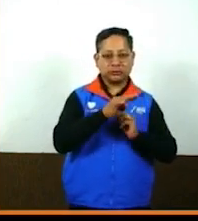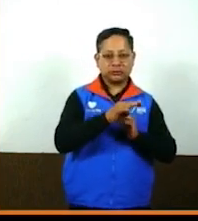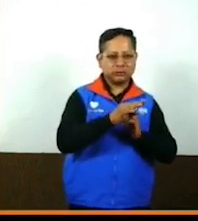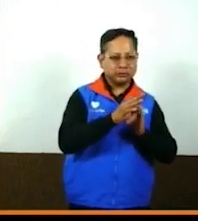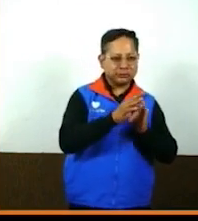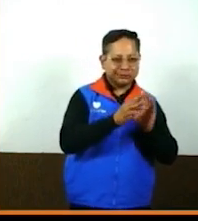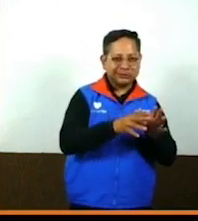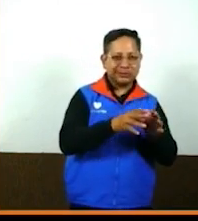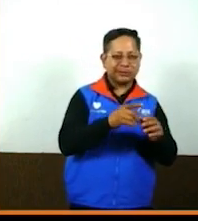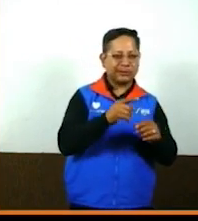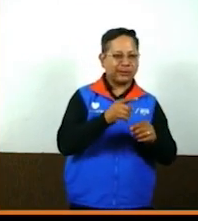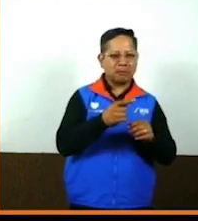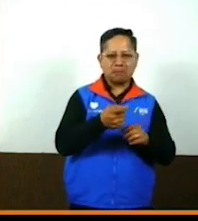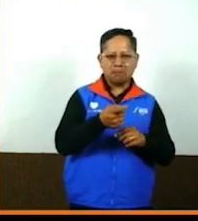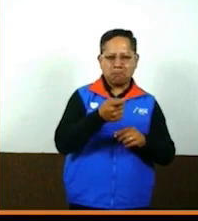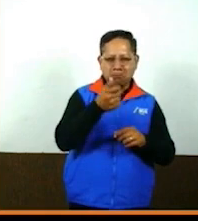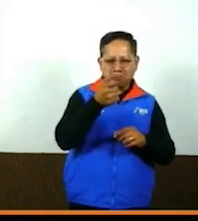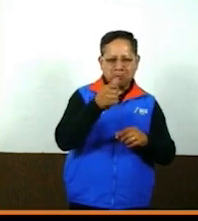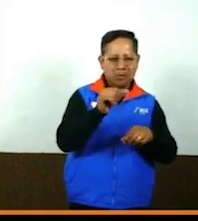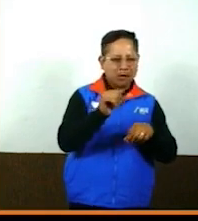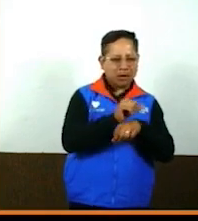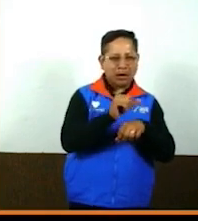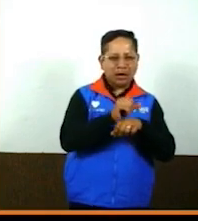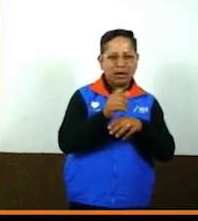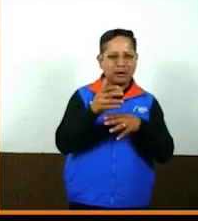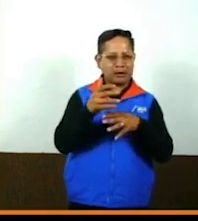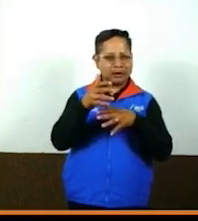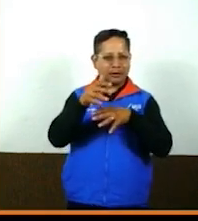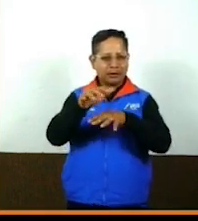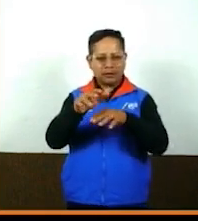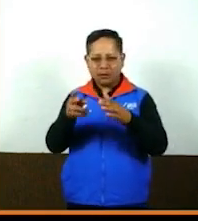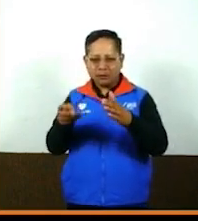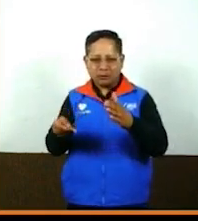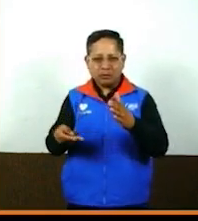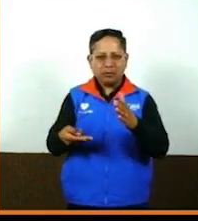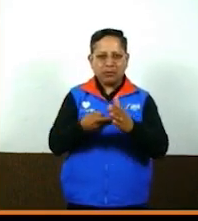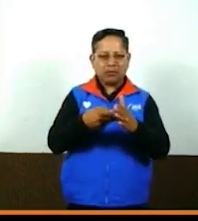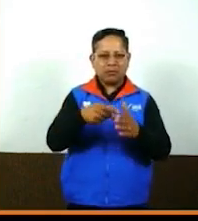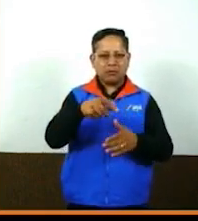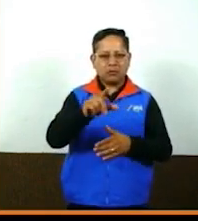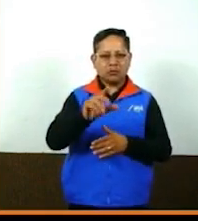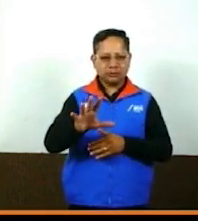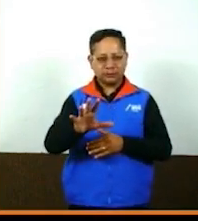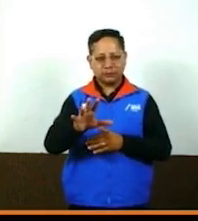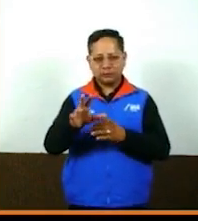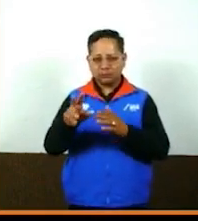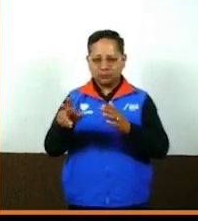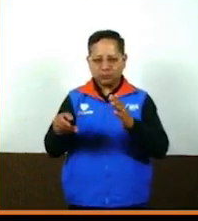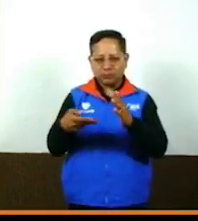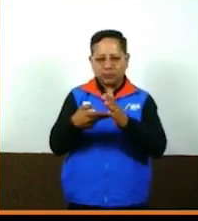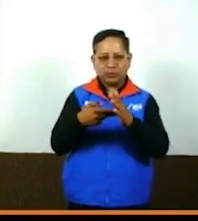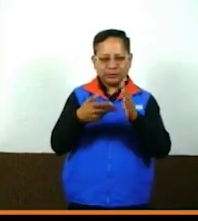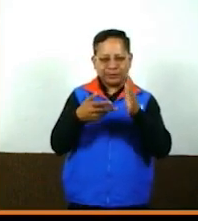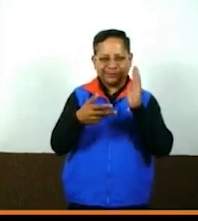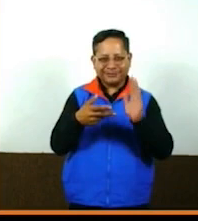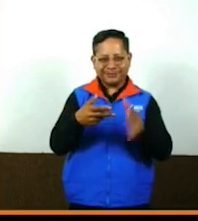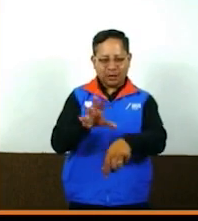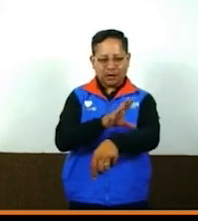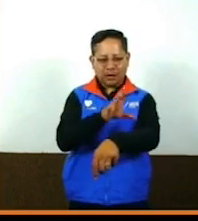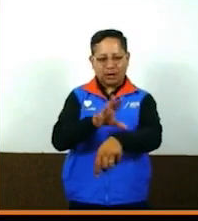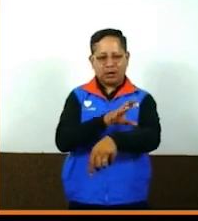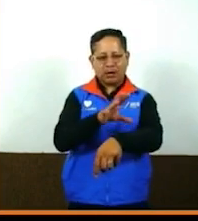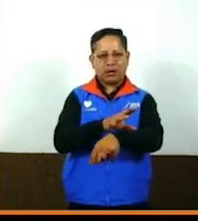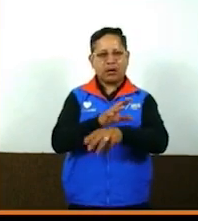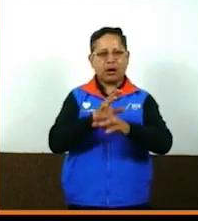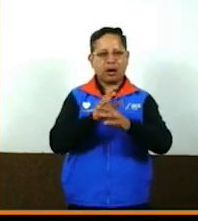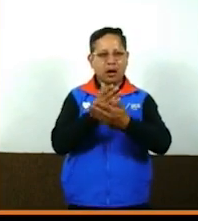ya empezó a fabricar el primer auto híbrido enchufable, que es el Audi Q5 híbrido enchufable. El grupo Audi tiene actualmente